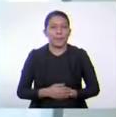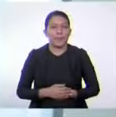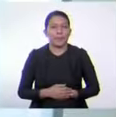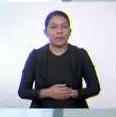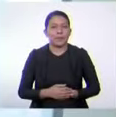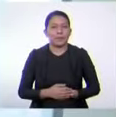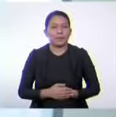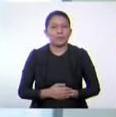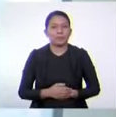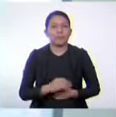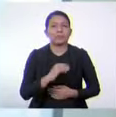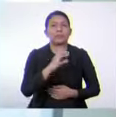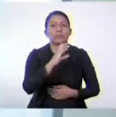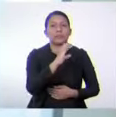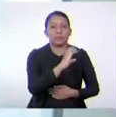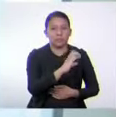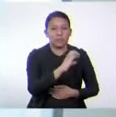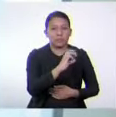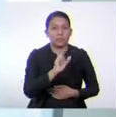tenemos el compuesto